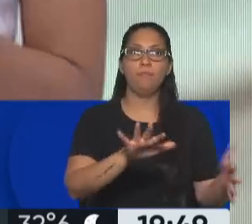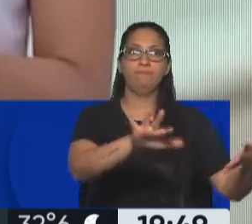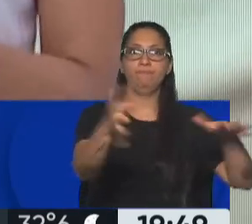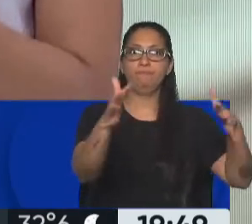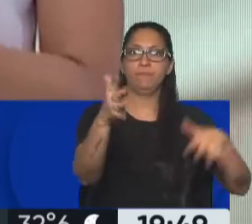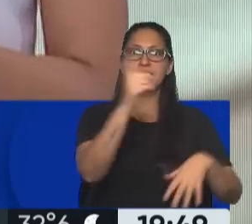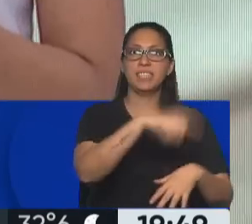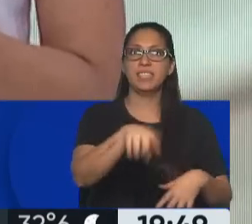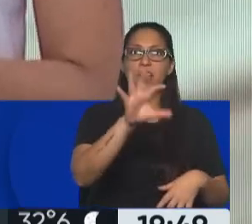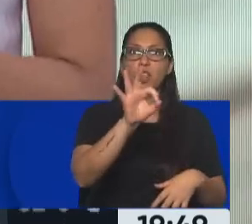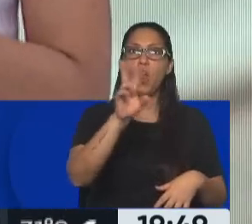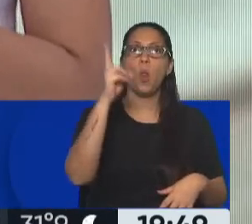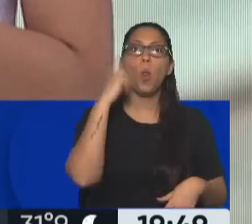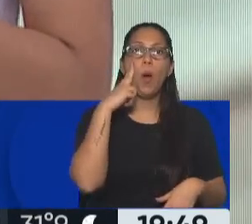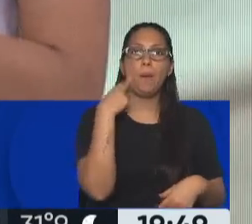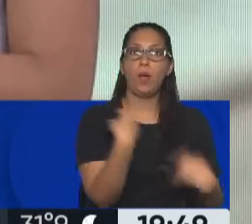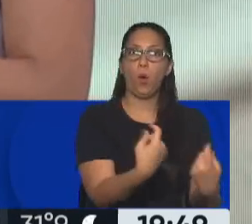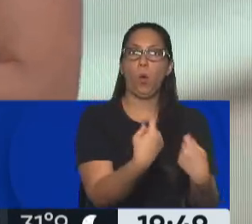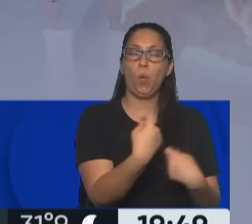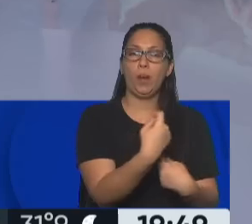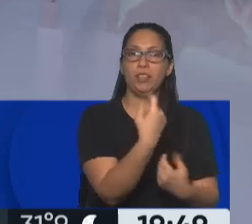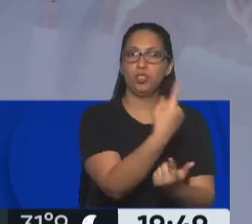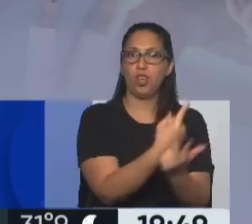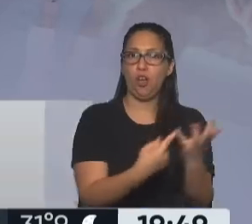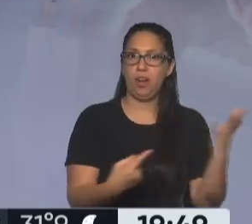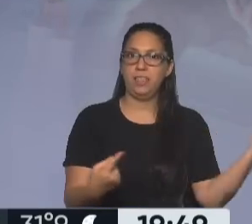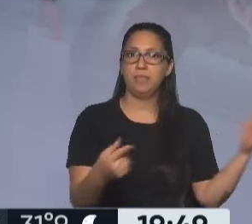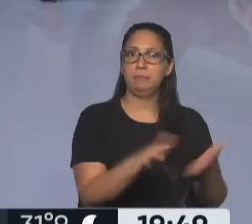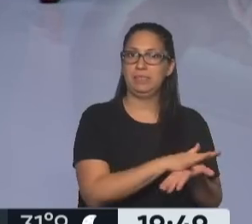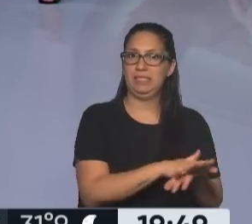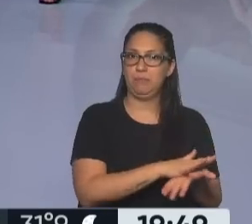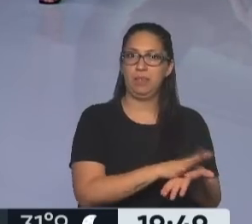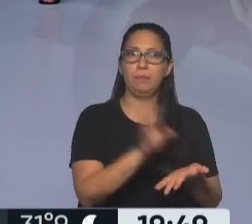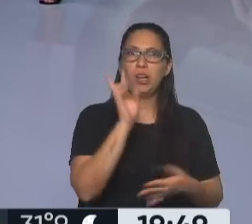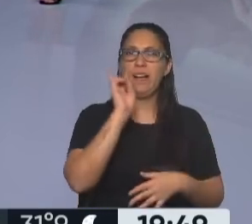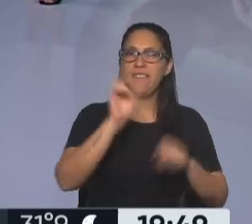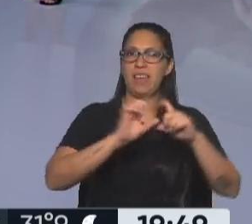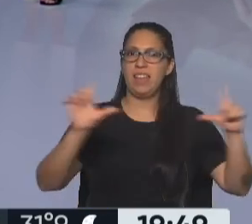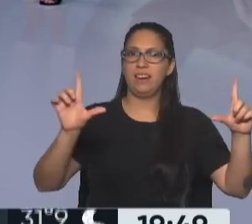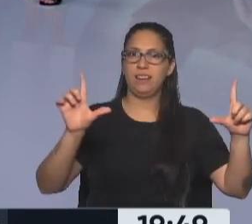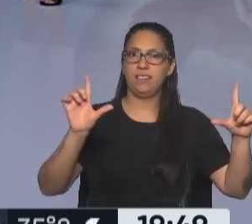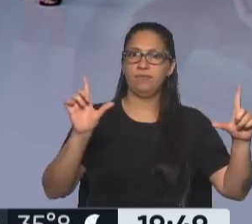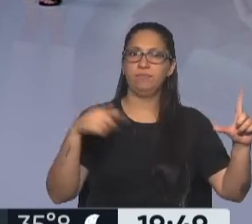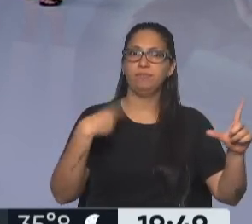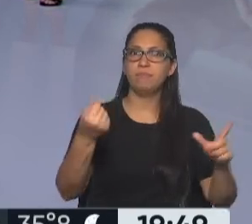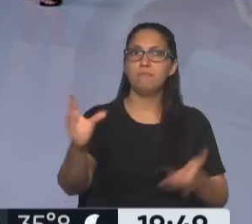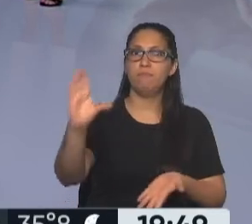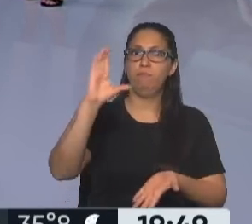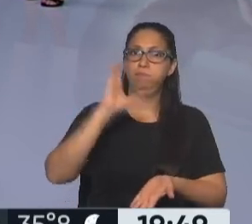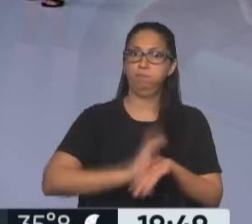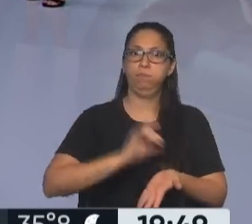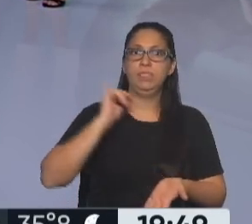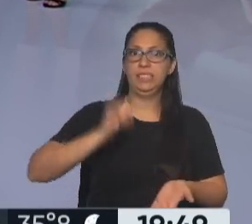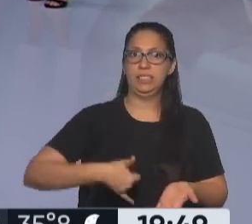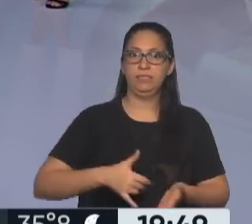de 109 jubilaciones mínimas. Pero miremoslo en términos de lo que recibía en mano Cristina